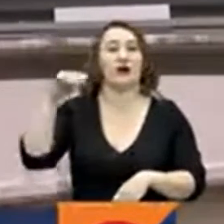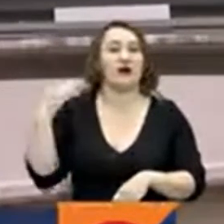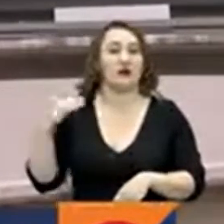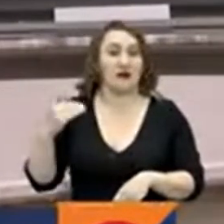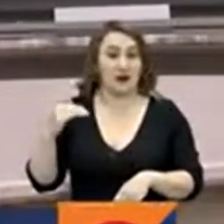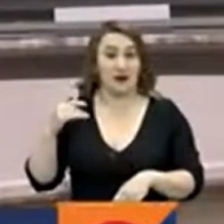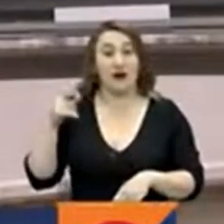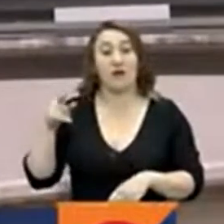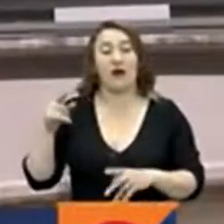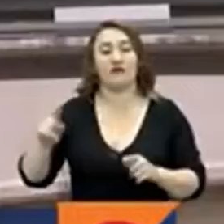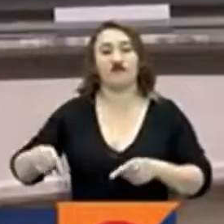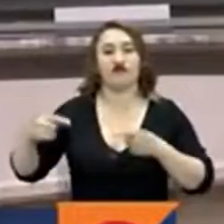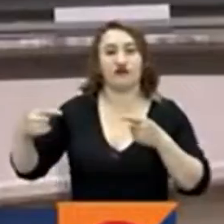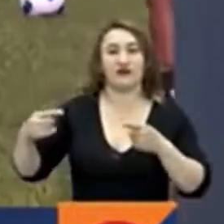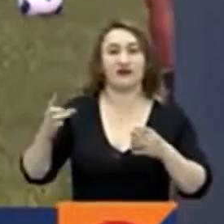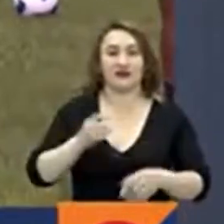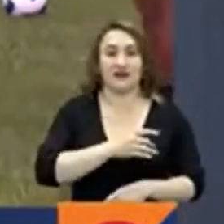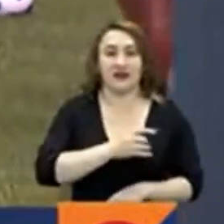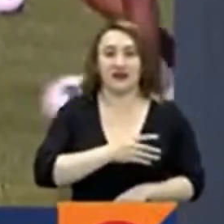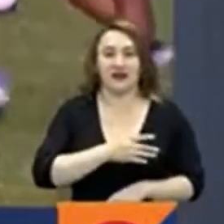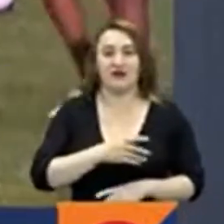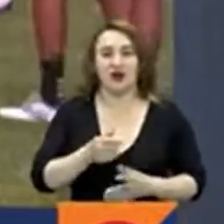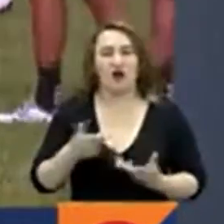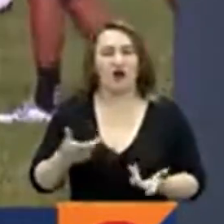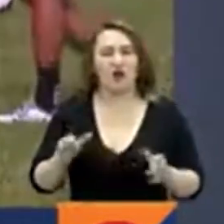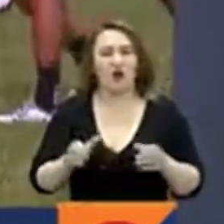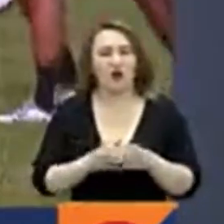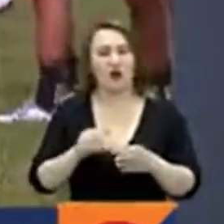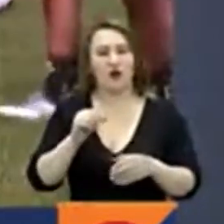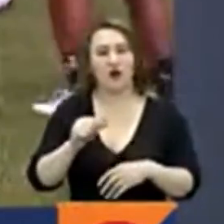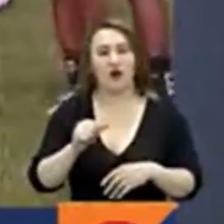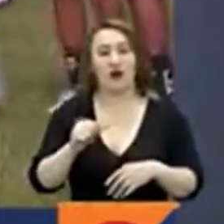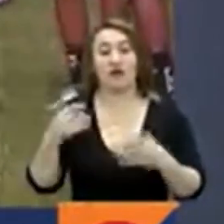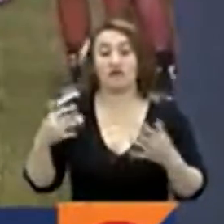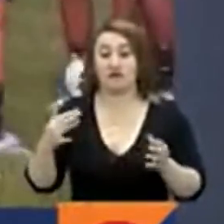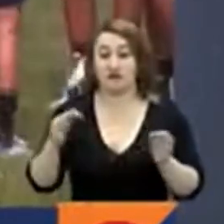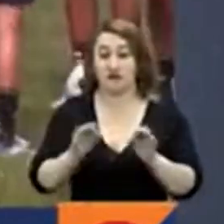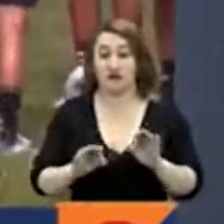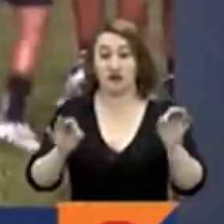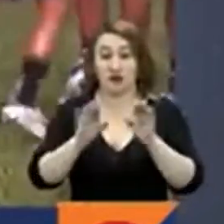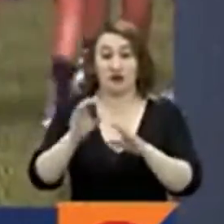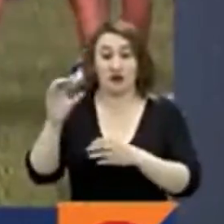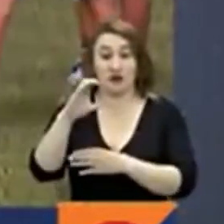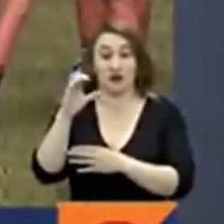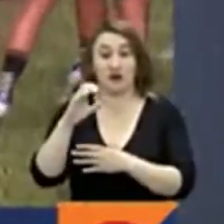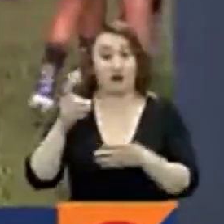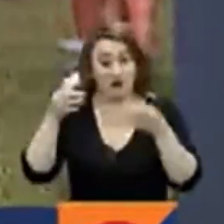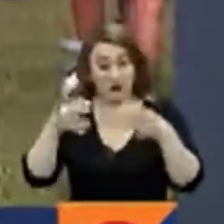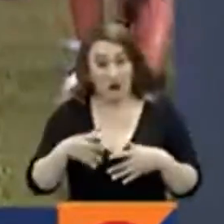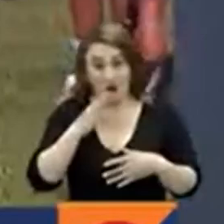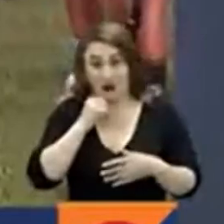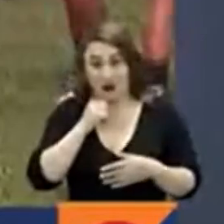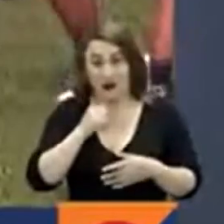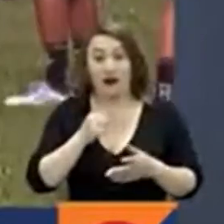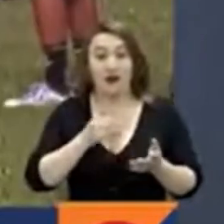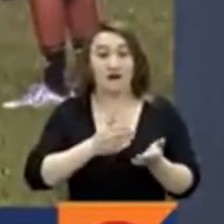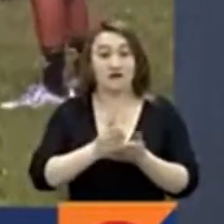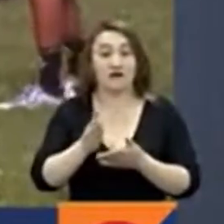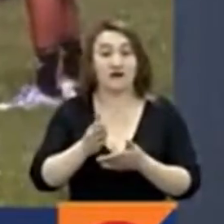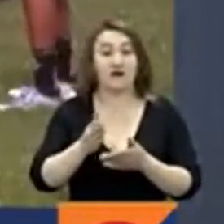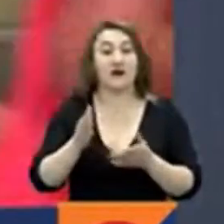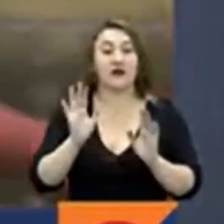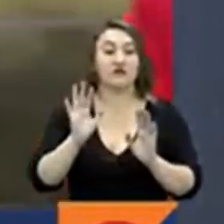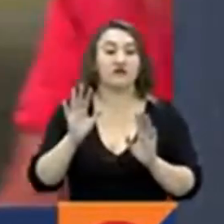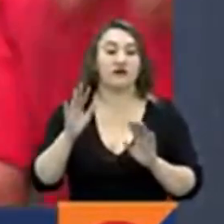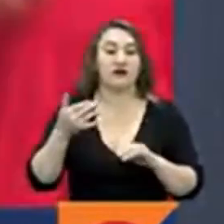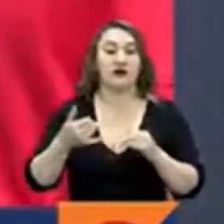enfrentará ante Chile. Pero ¿cómo están las cosas en el grupo A? Colombia dio un paso muy importante, pero aún no hay nada asegurado y recordemos que además del título está en juego